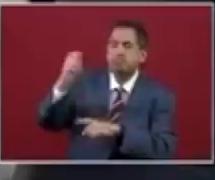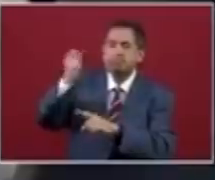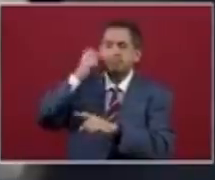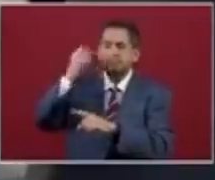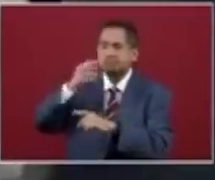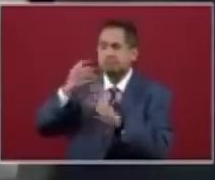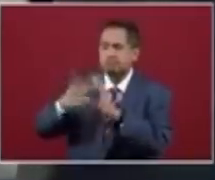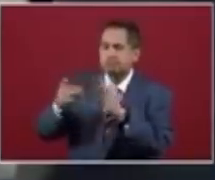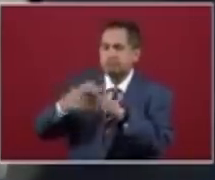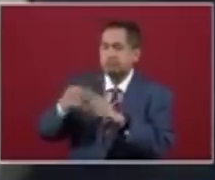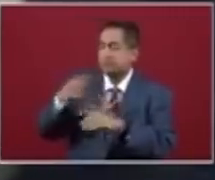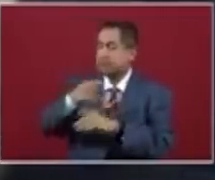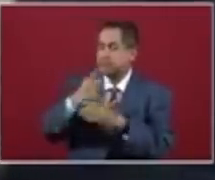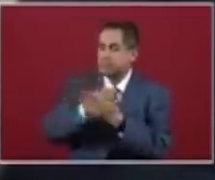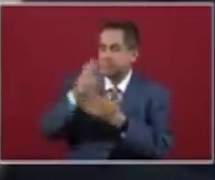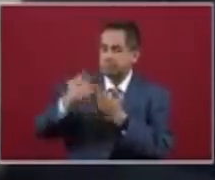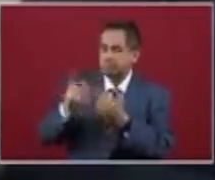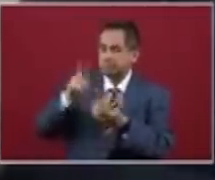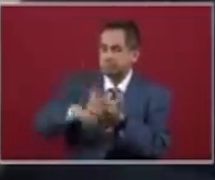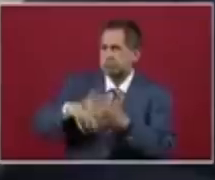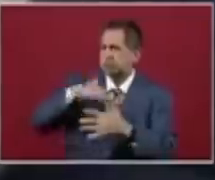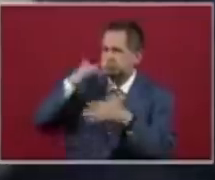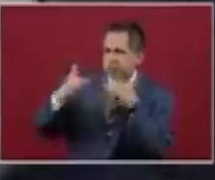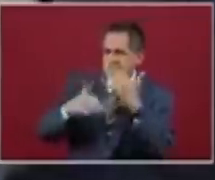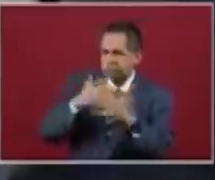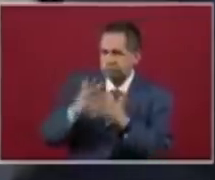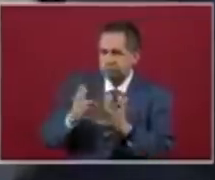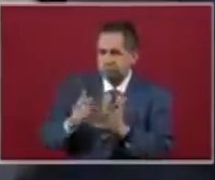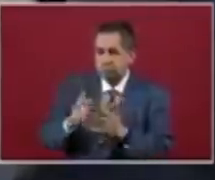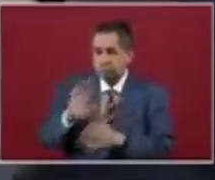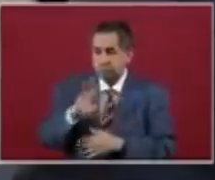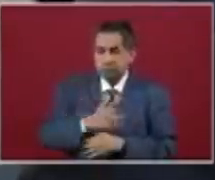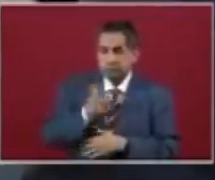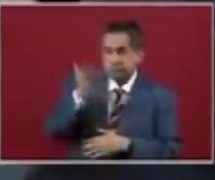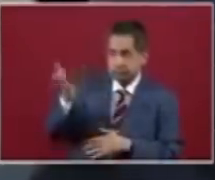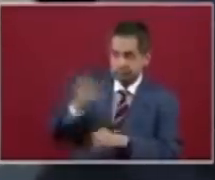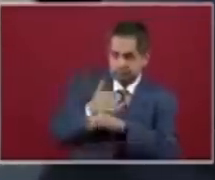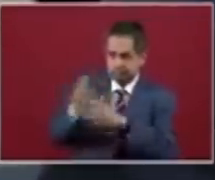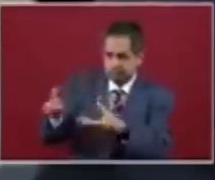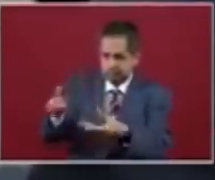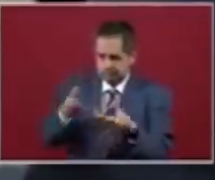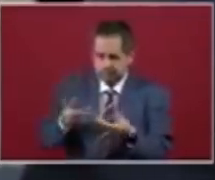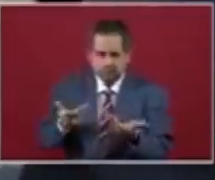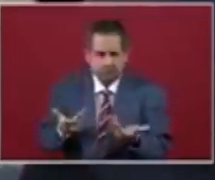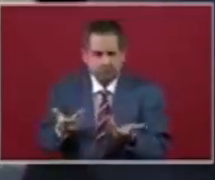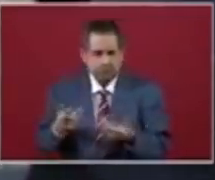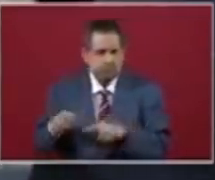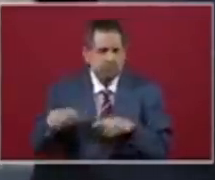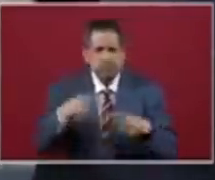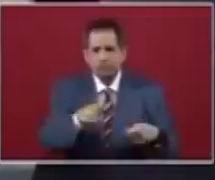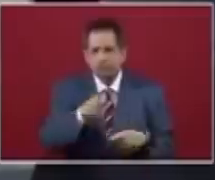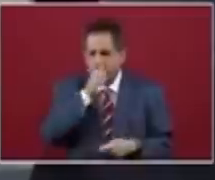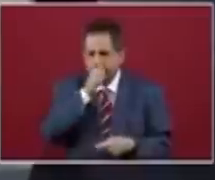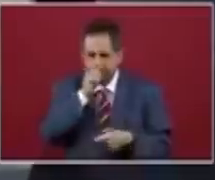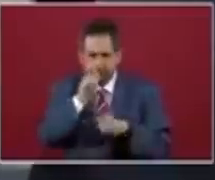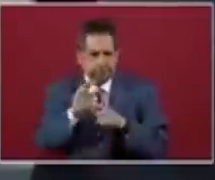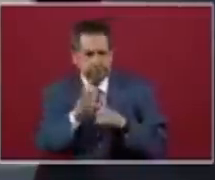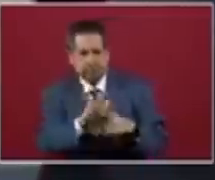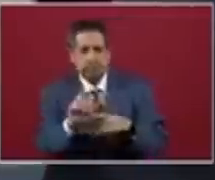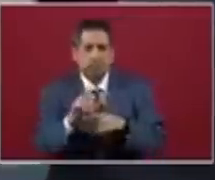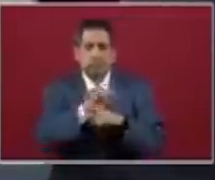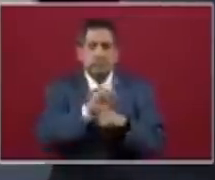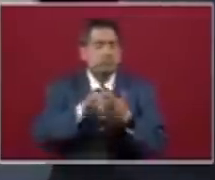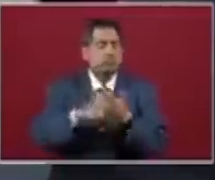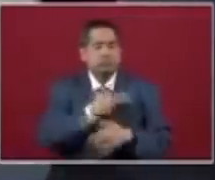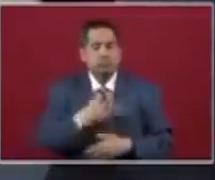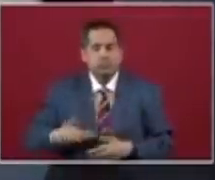habló de que este proyecto estaba plagado de corrupción, ya se hizo una solicitud de información y no mostraron los documentos desde la